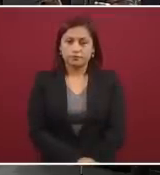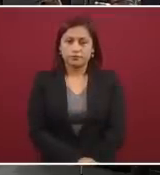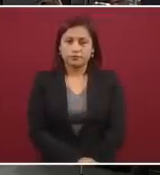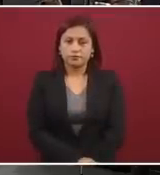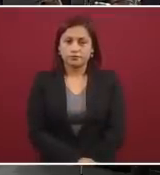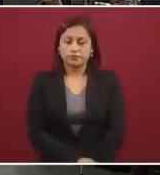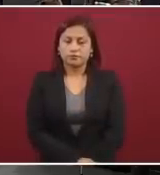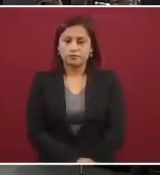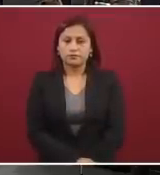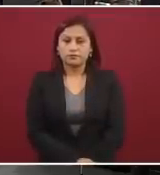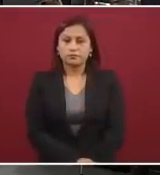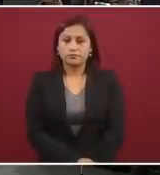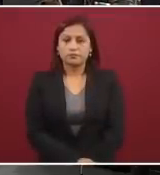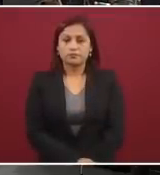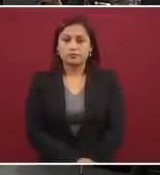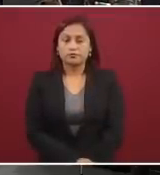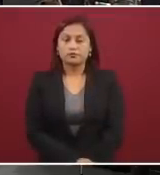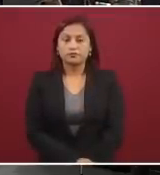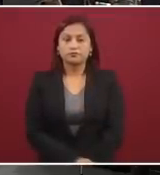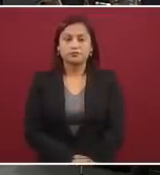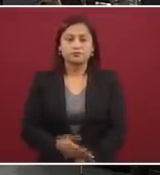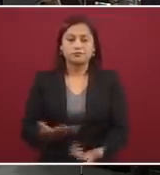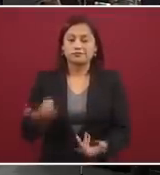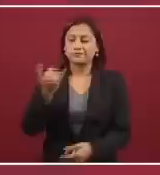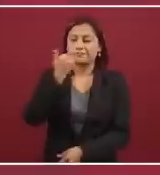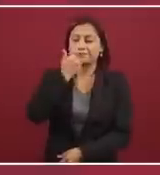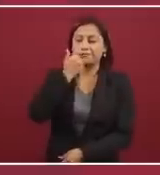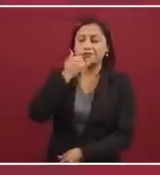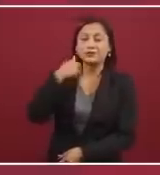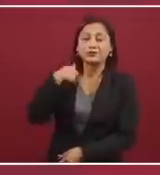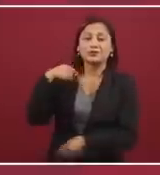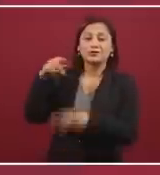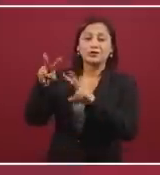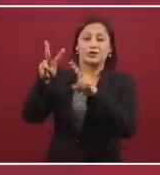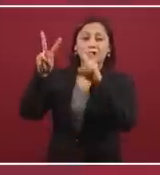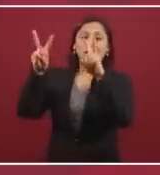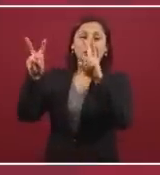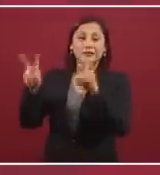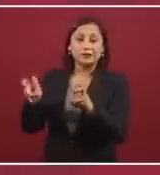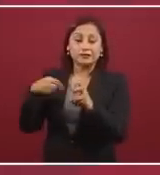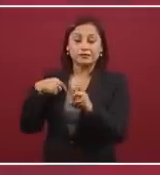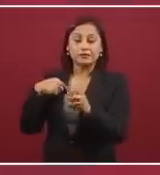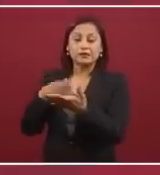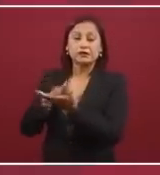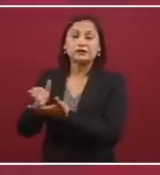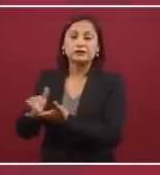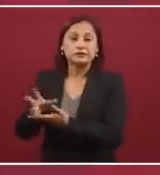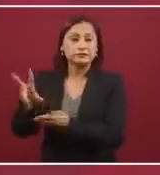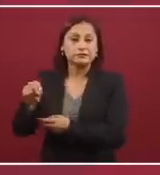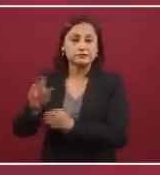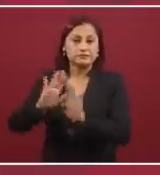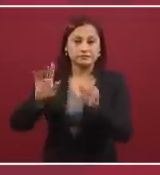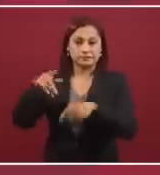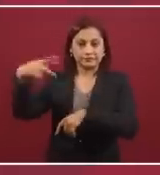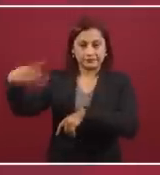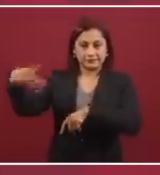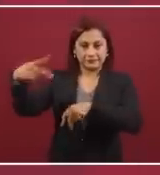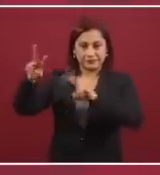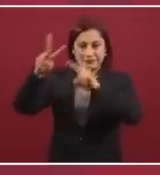es que no quiero este ahondar eso es un asunto de ustedes ya dije en redes sociales